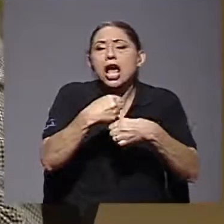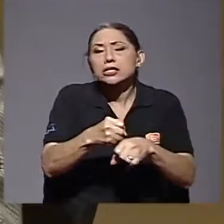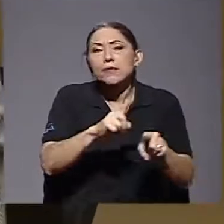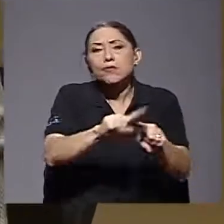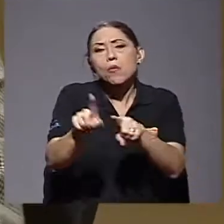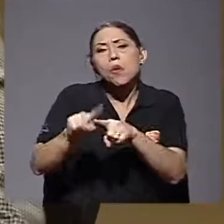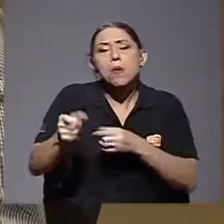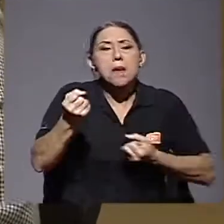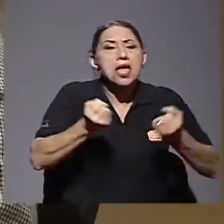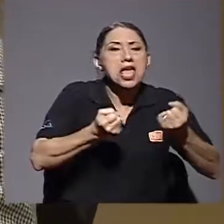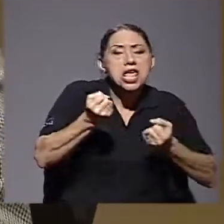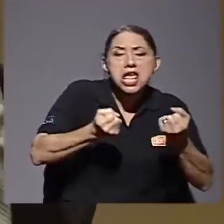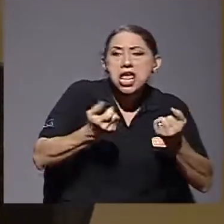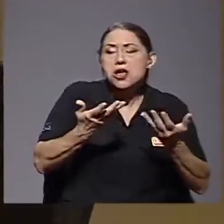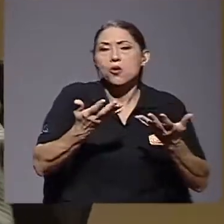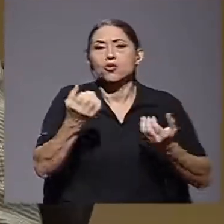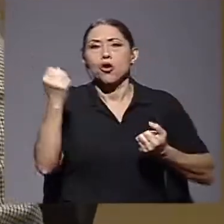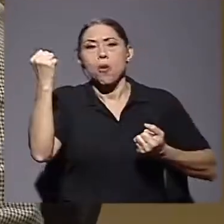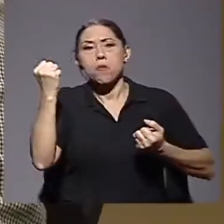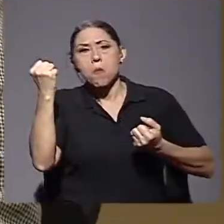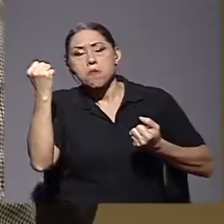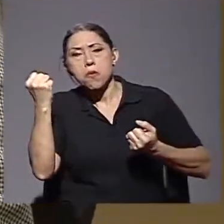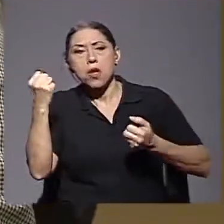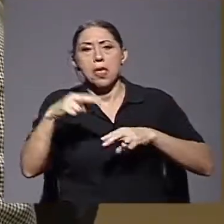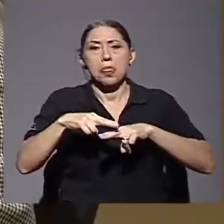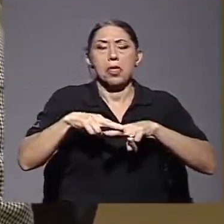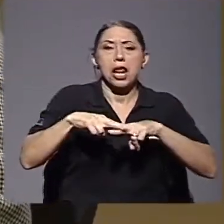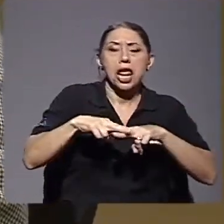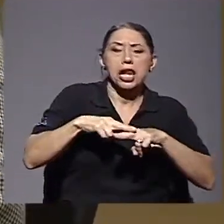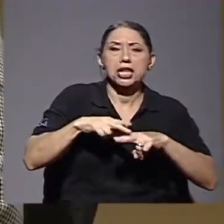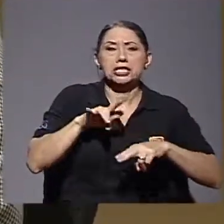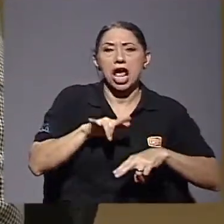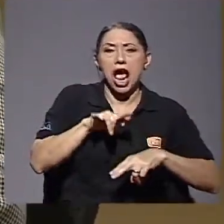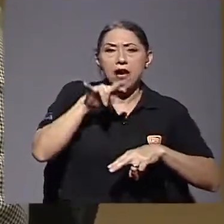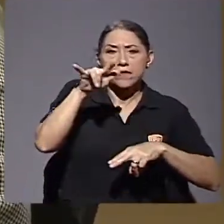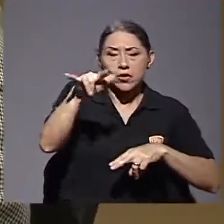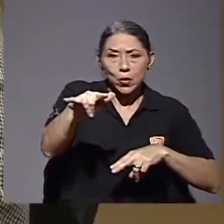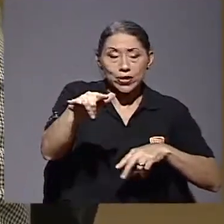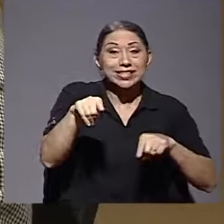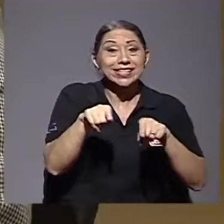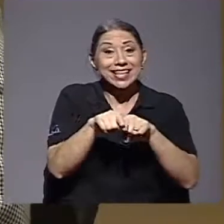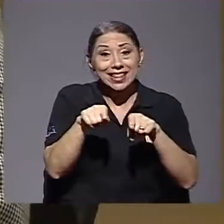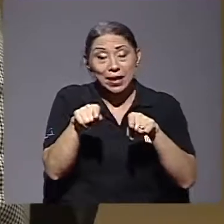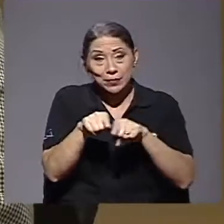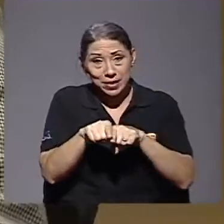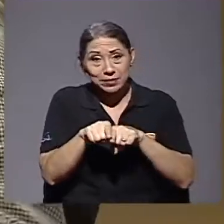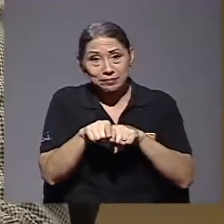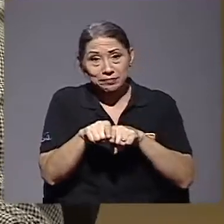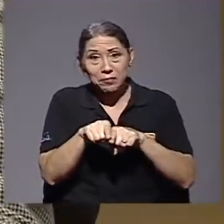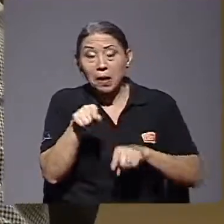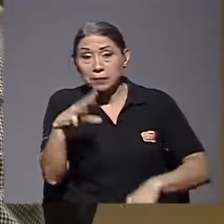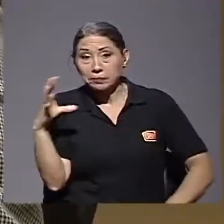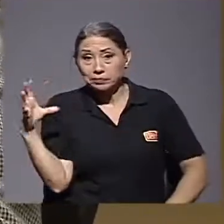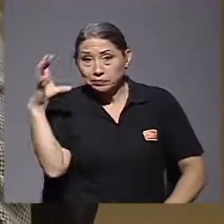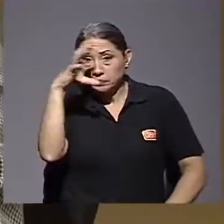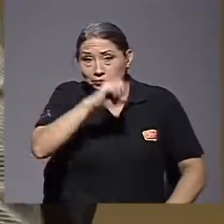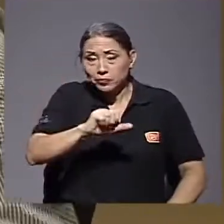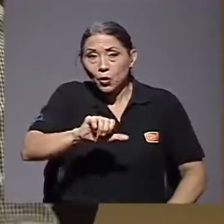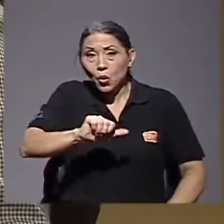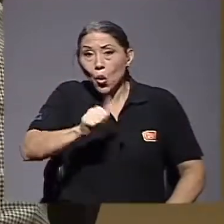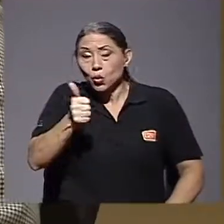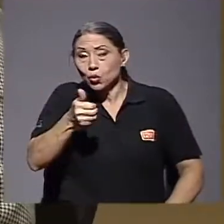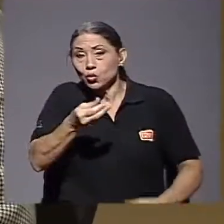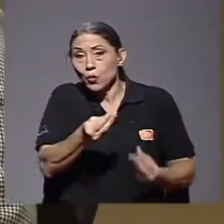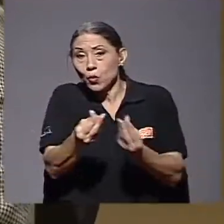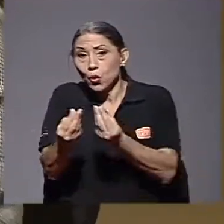automóviles, trenes, aviones, y también se dieron cuenta que hay otros componentes, otros